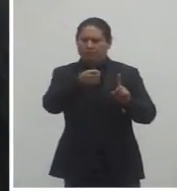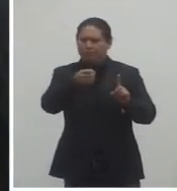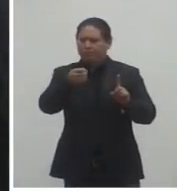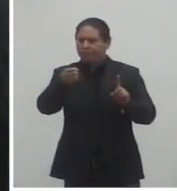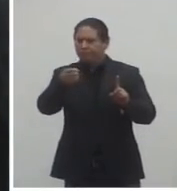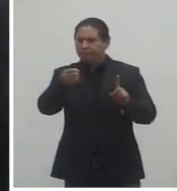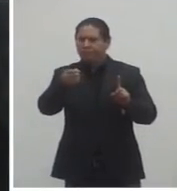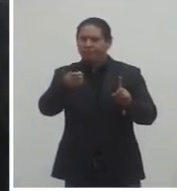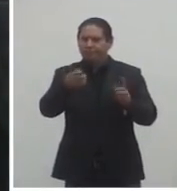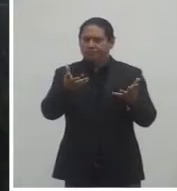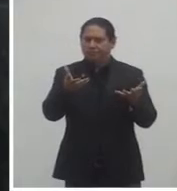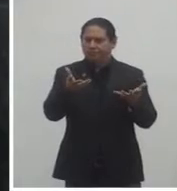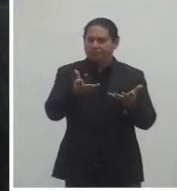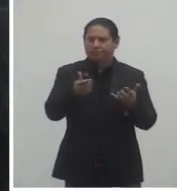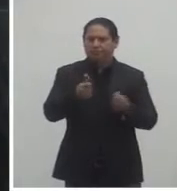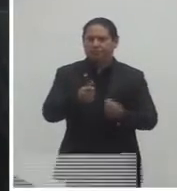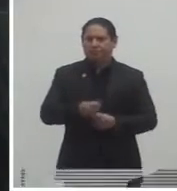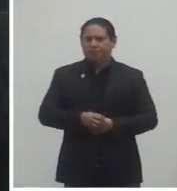darle